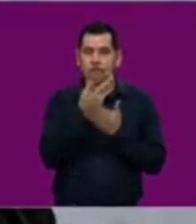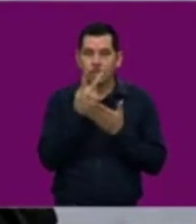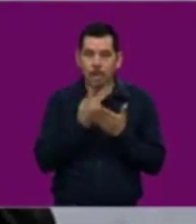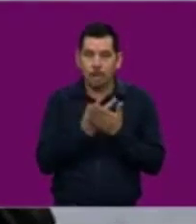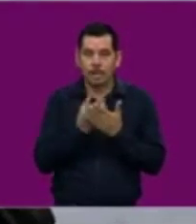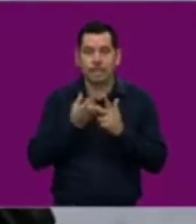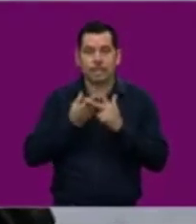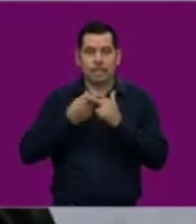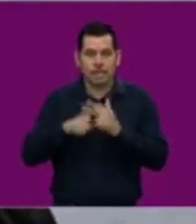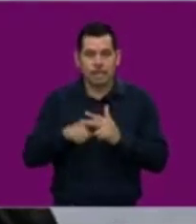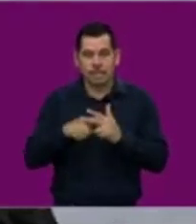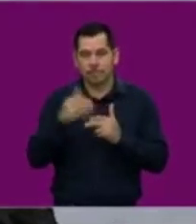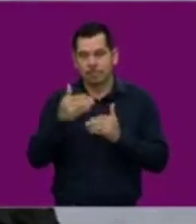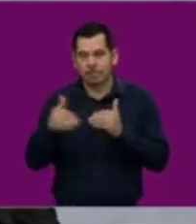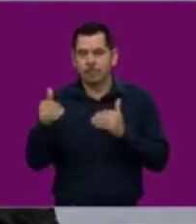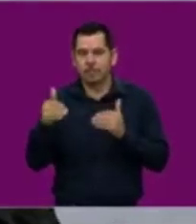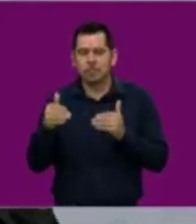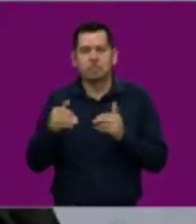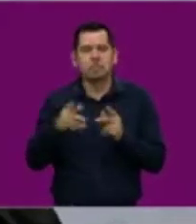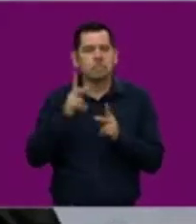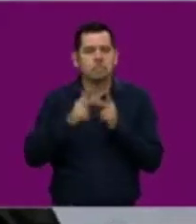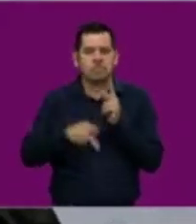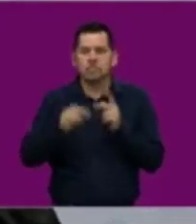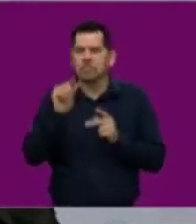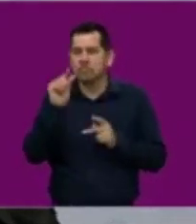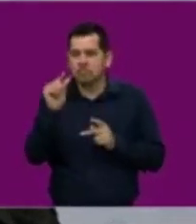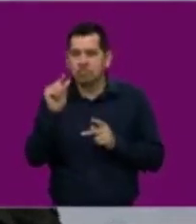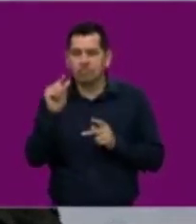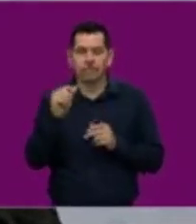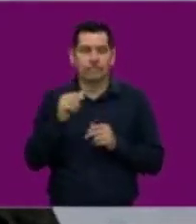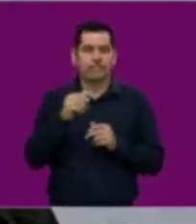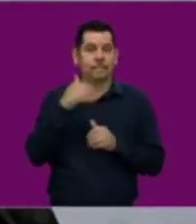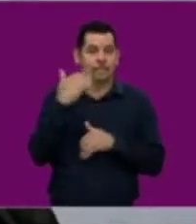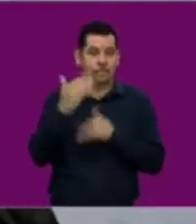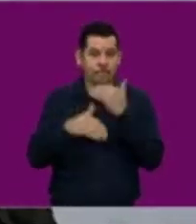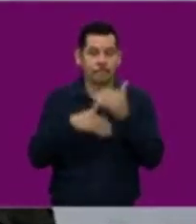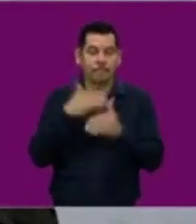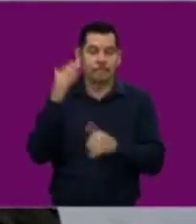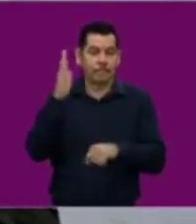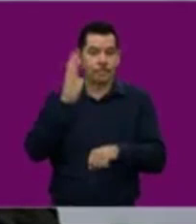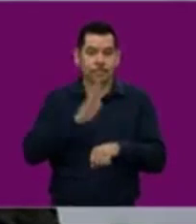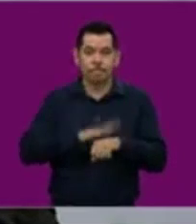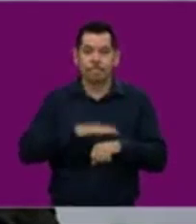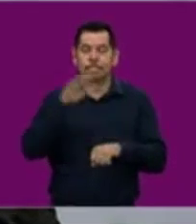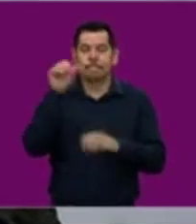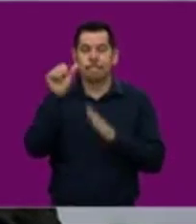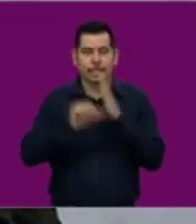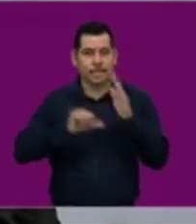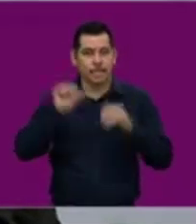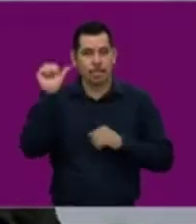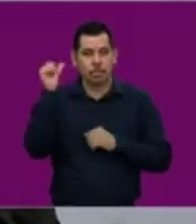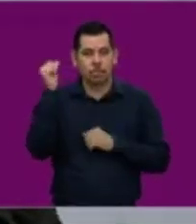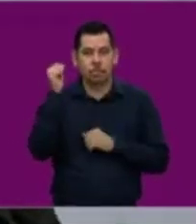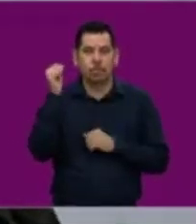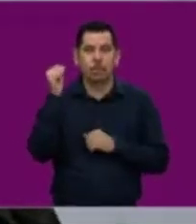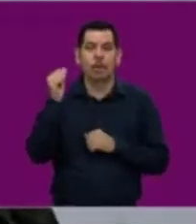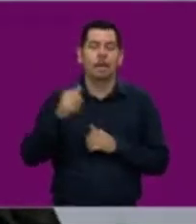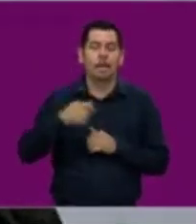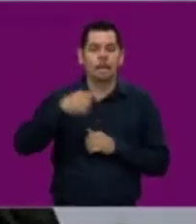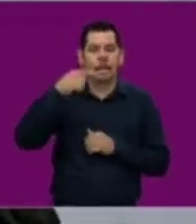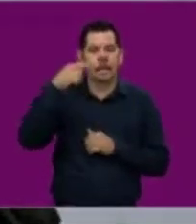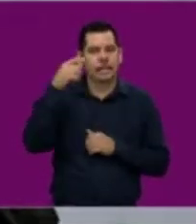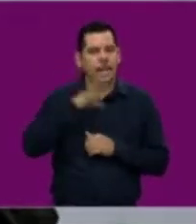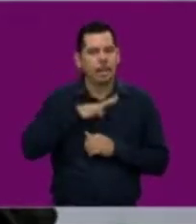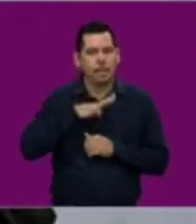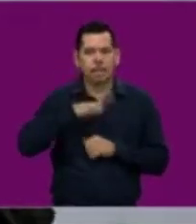se hace una parte pequeña se viene el proceso para el mes de agosto donde tenemos más de